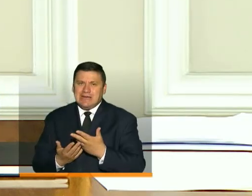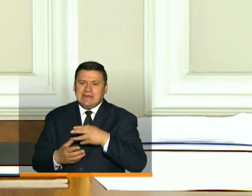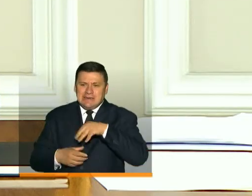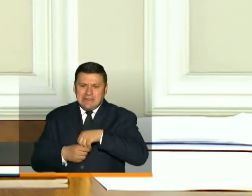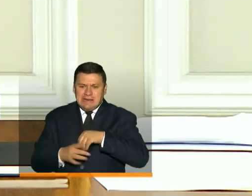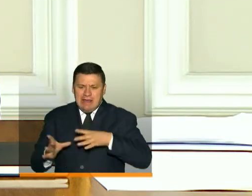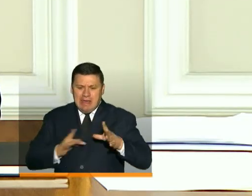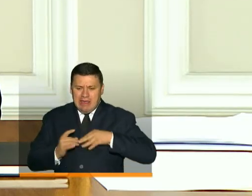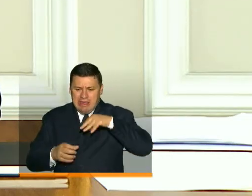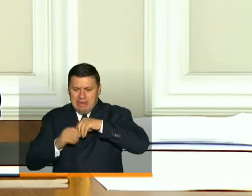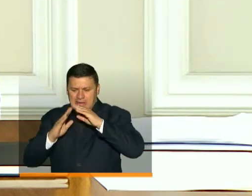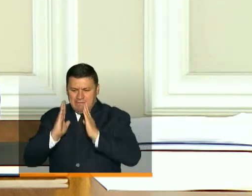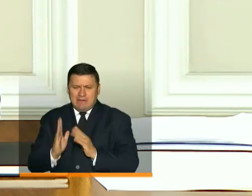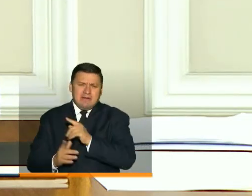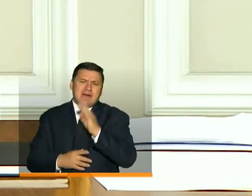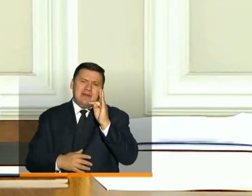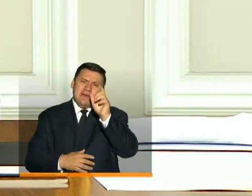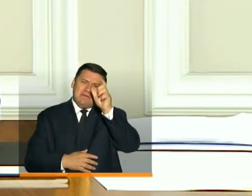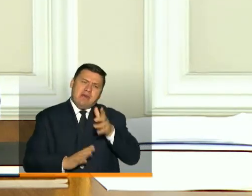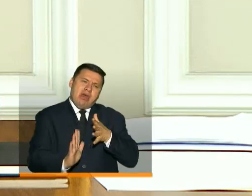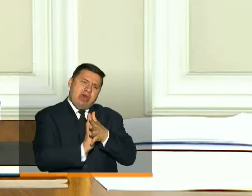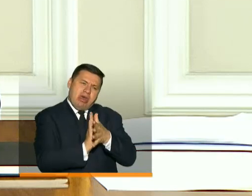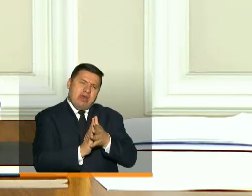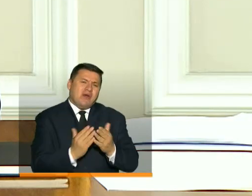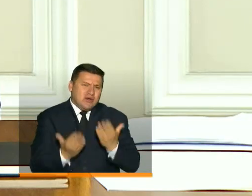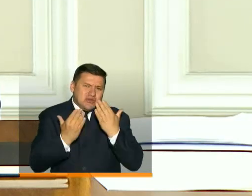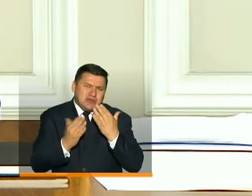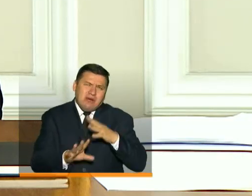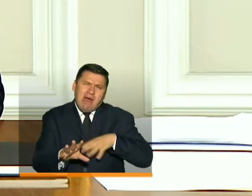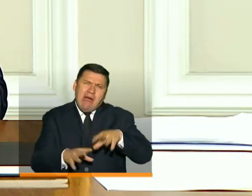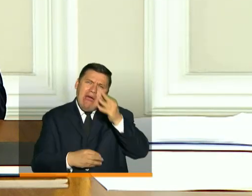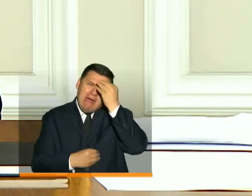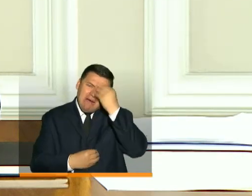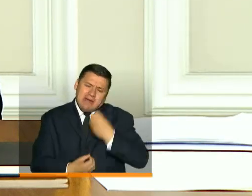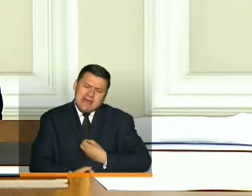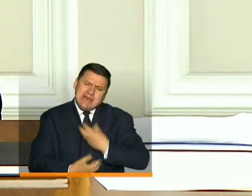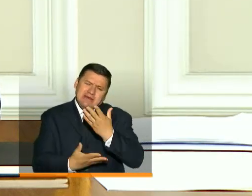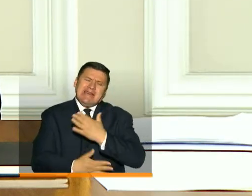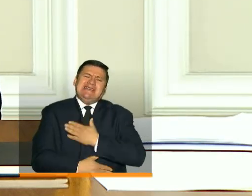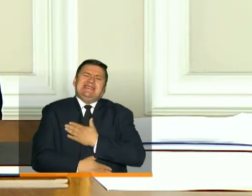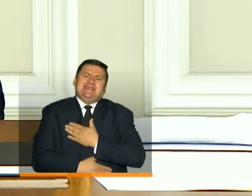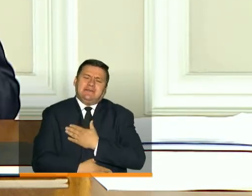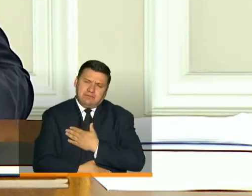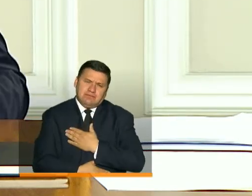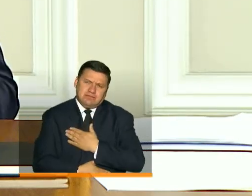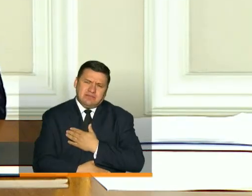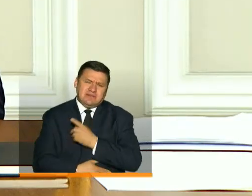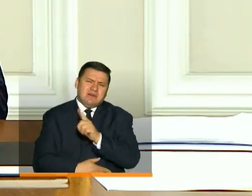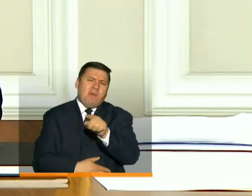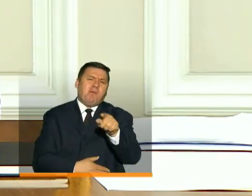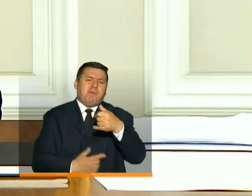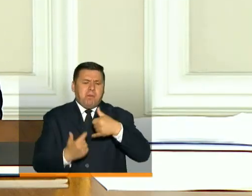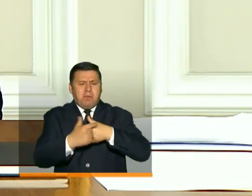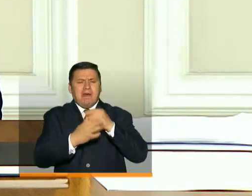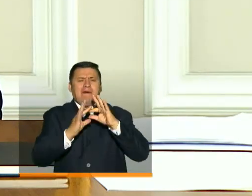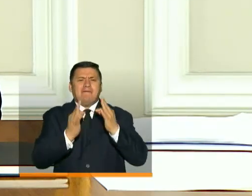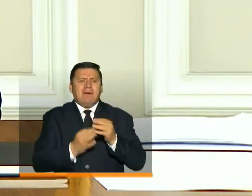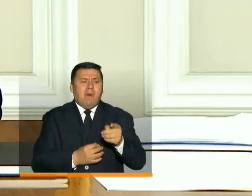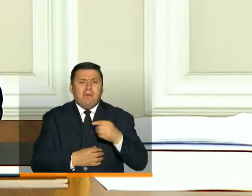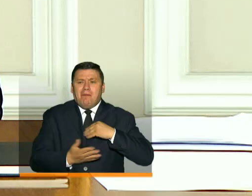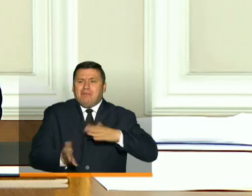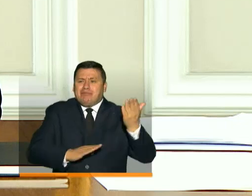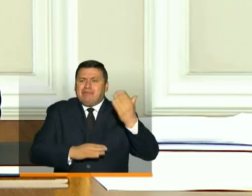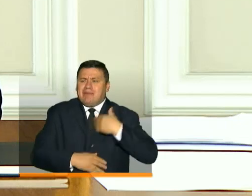con el contagio. Este es un testimonio que nos sirve a todos, primero para expresar solidaridad a tantas familias que han perdido sus seres